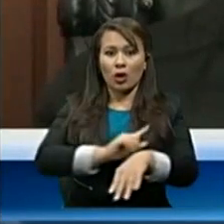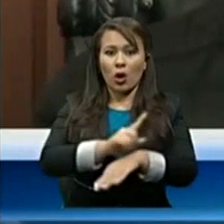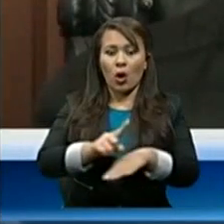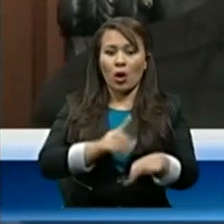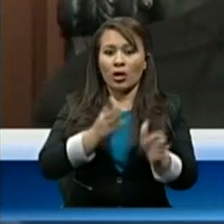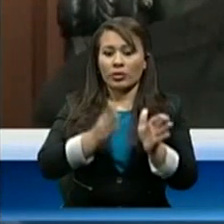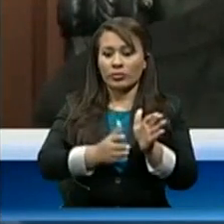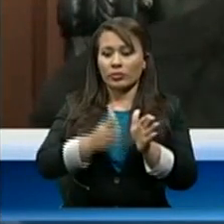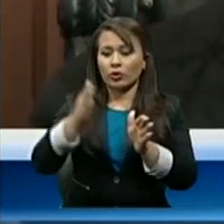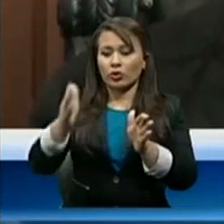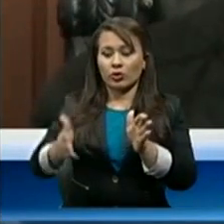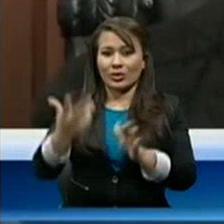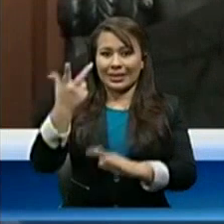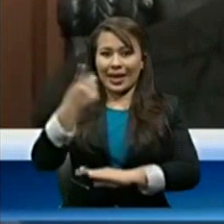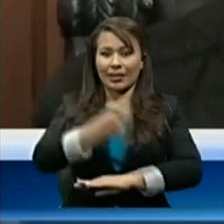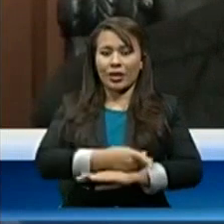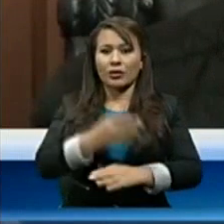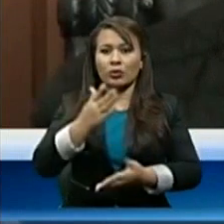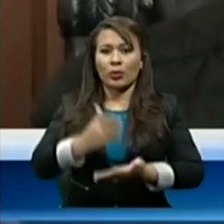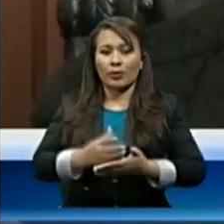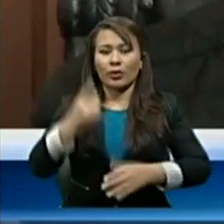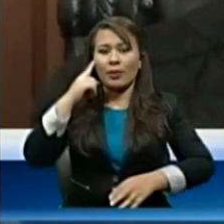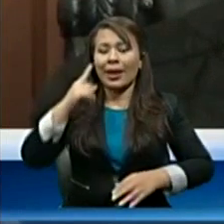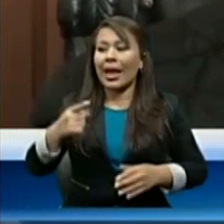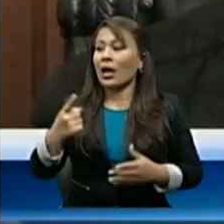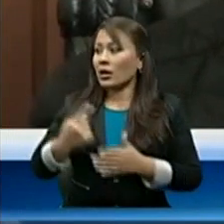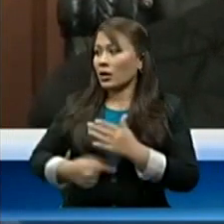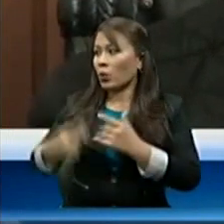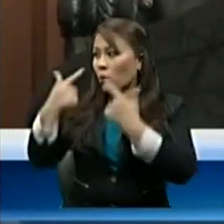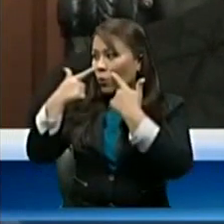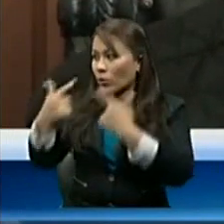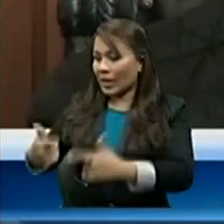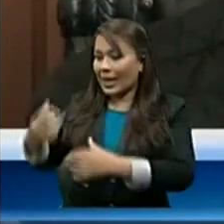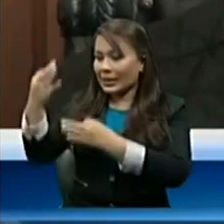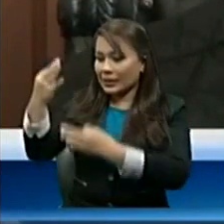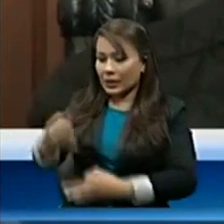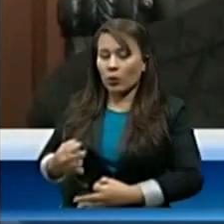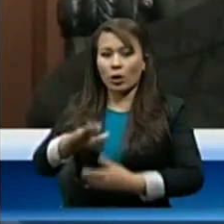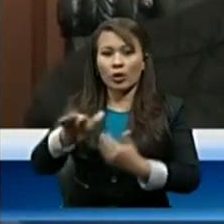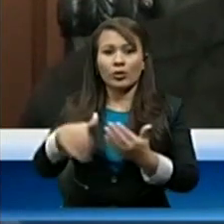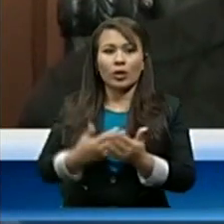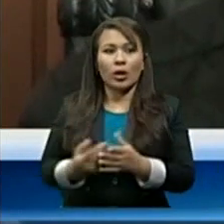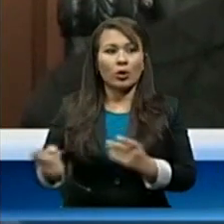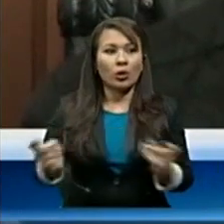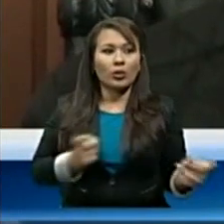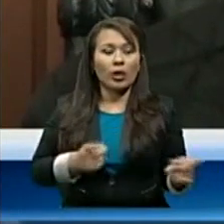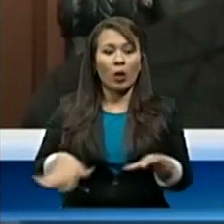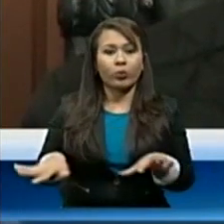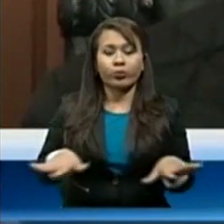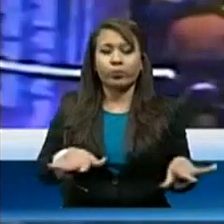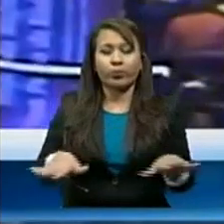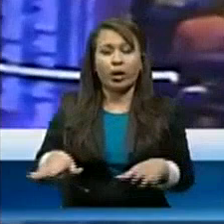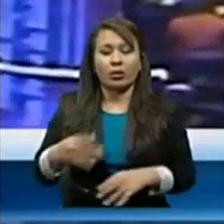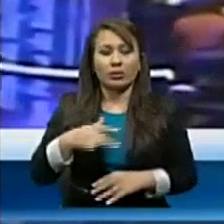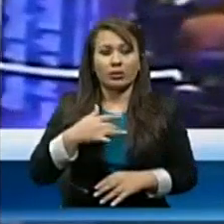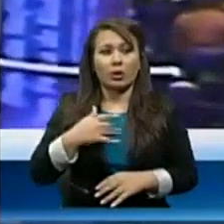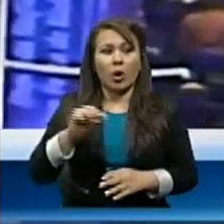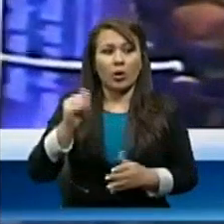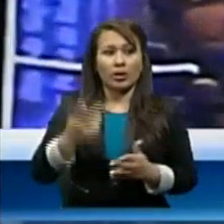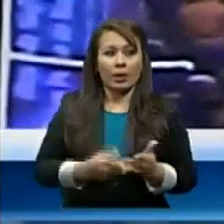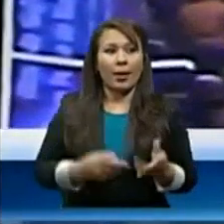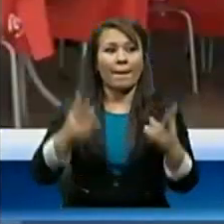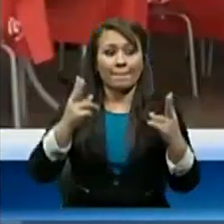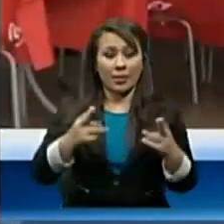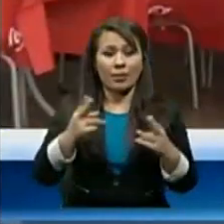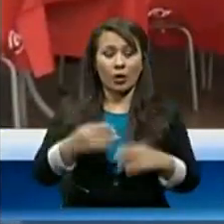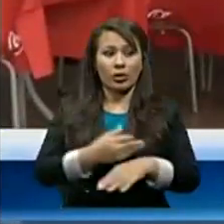se busca es precautelar la seguridad de las personas frente a los eventos inmediatos de un sismo que son las réplicas. Al mismo